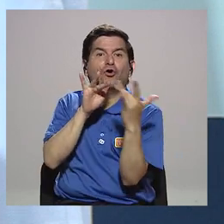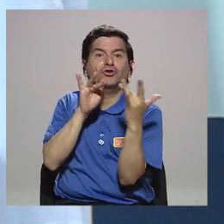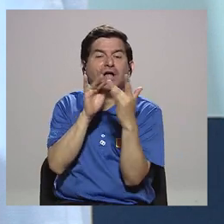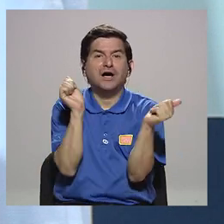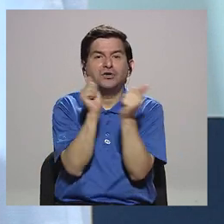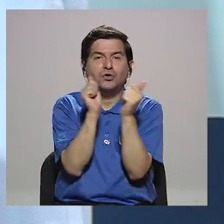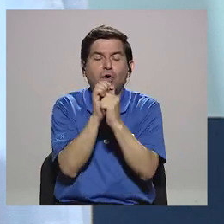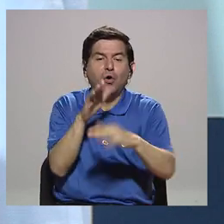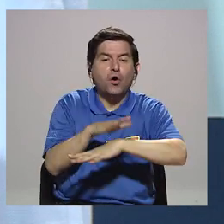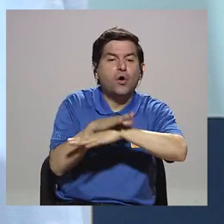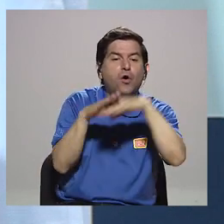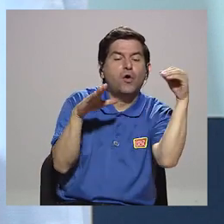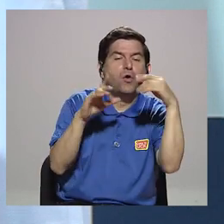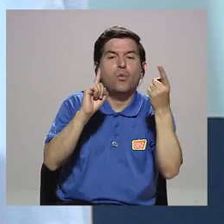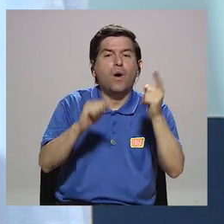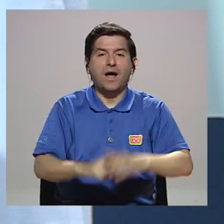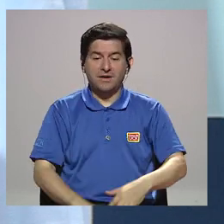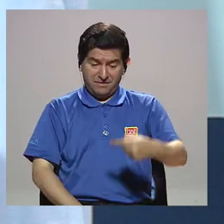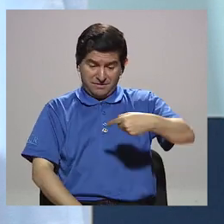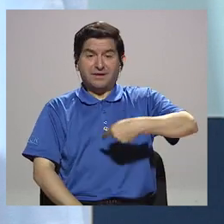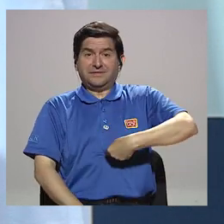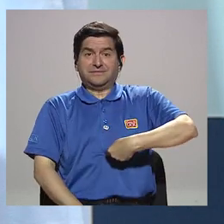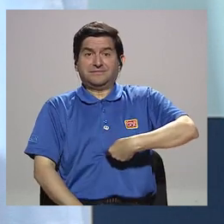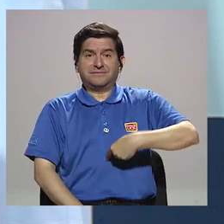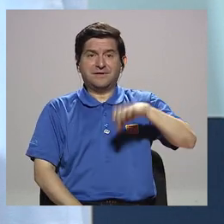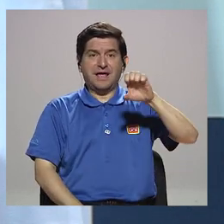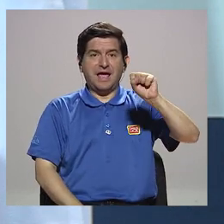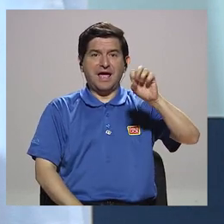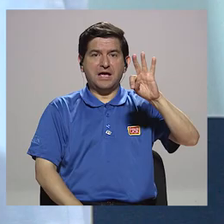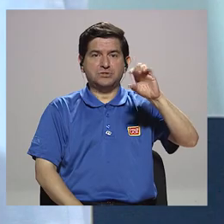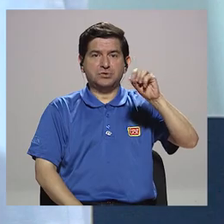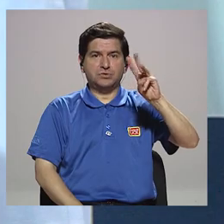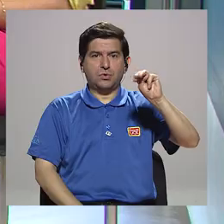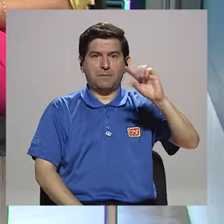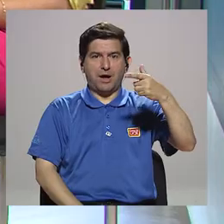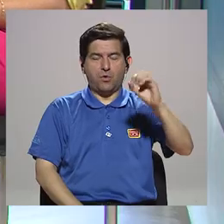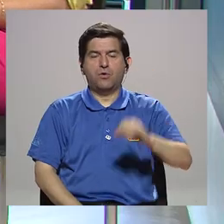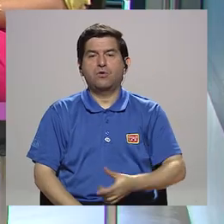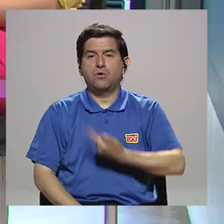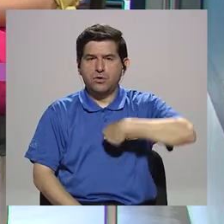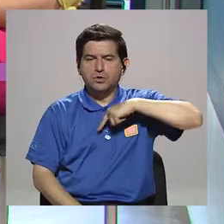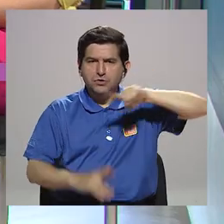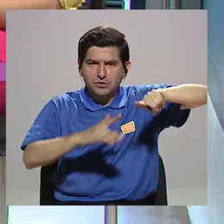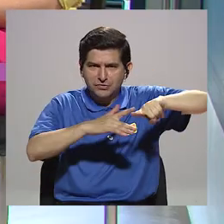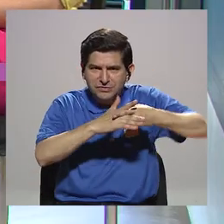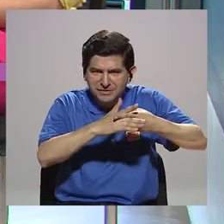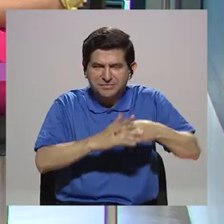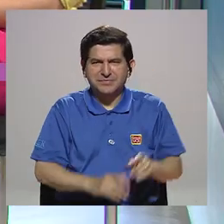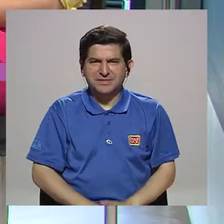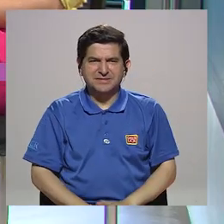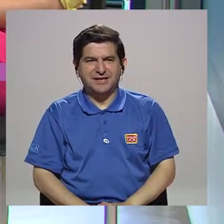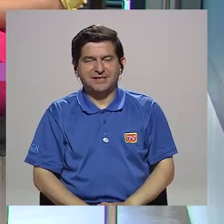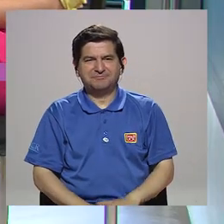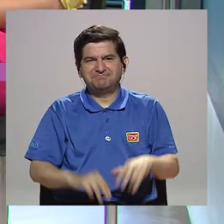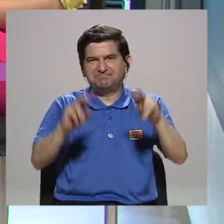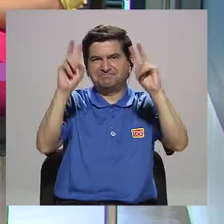en contacto con el medio externo es el estómago. Bueno, ¿por qué? Uh-huh. Porque nosotros les comenzamos